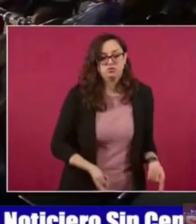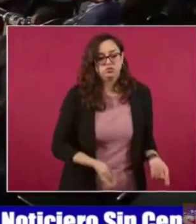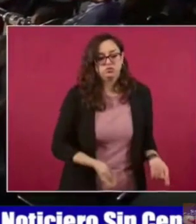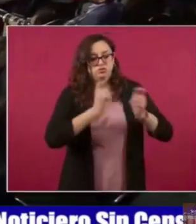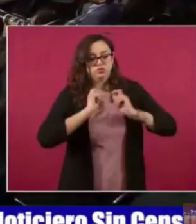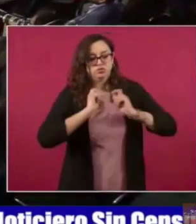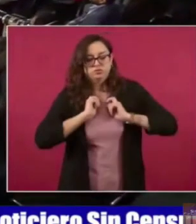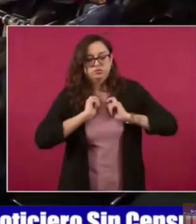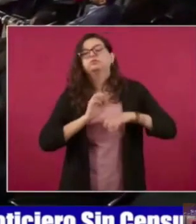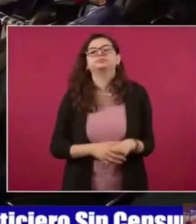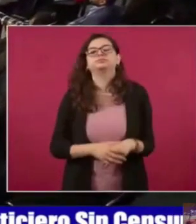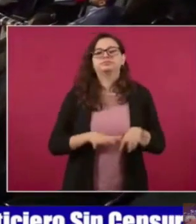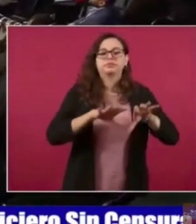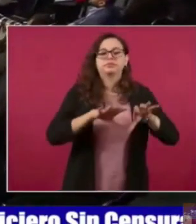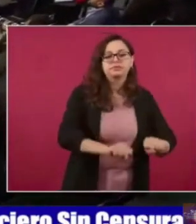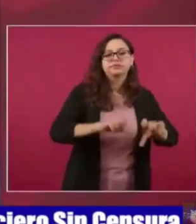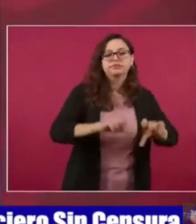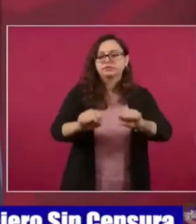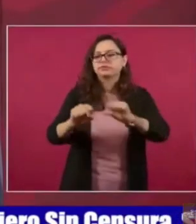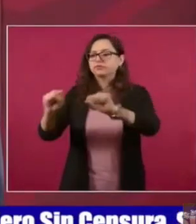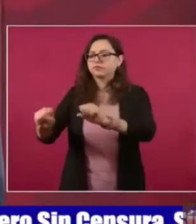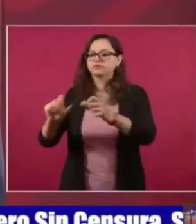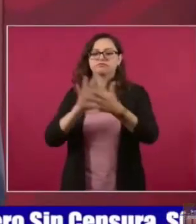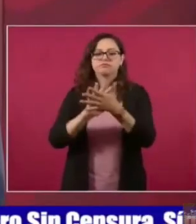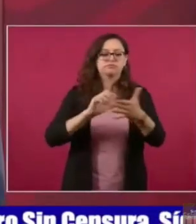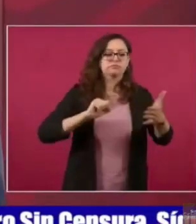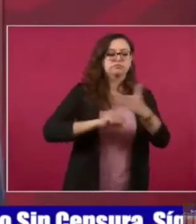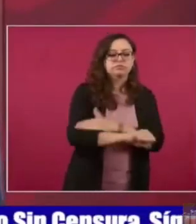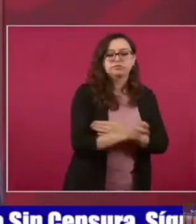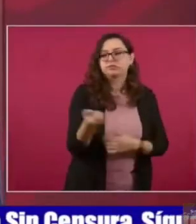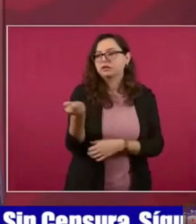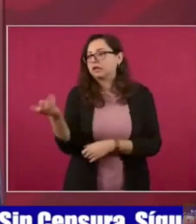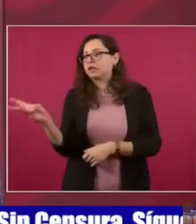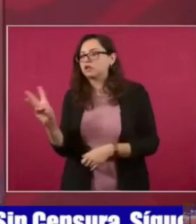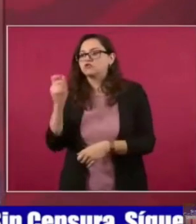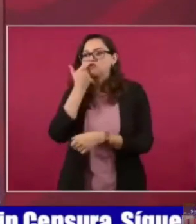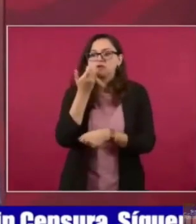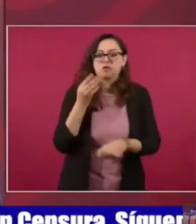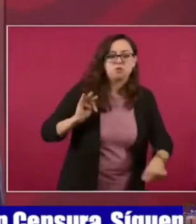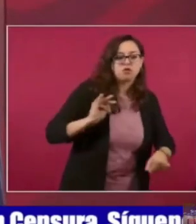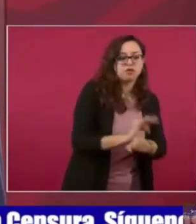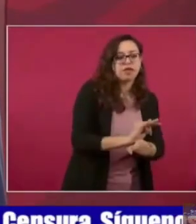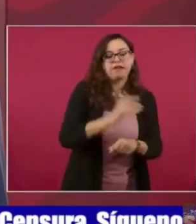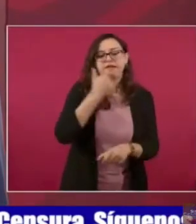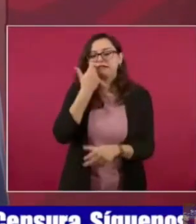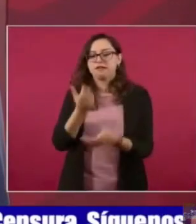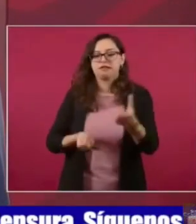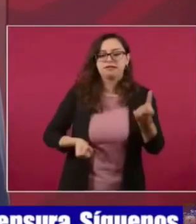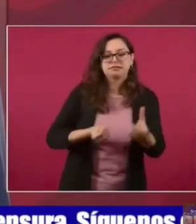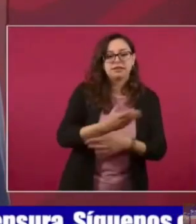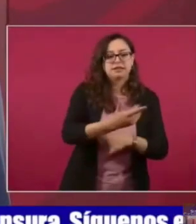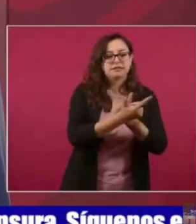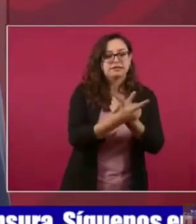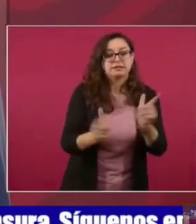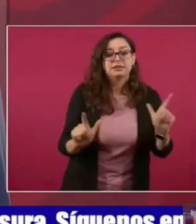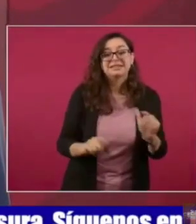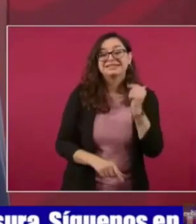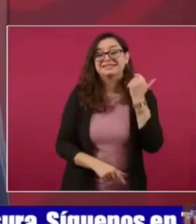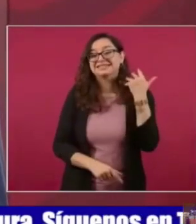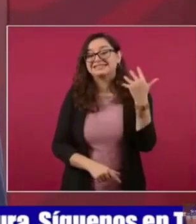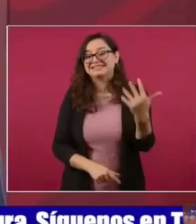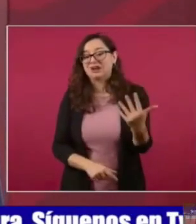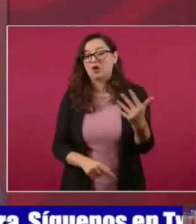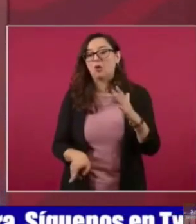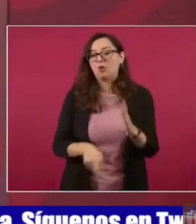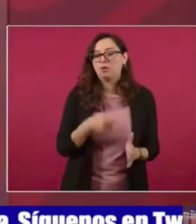300, que los elija el pueblo de México. Ahora bien, la propuesta de eliminar a los llamados legisladores plurinominales, es